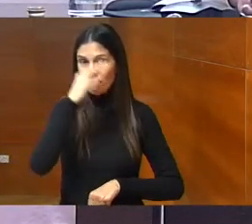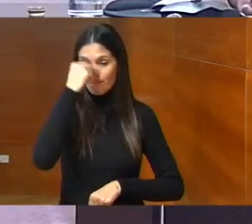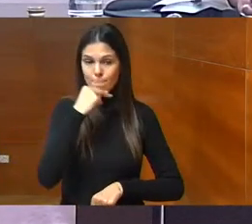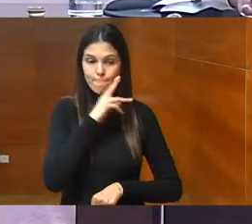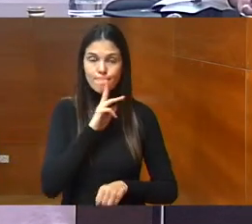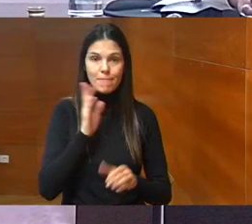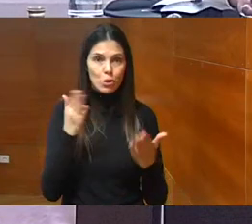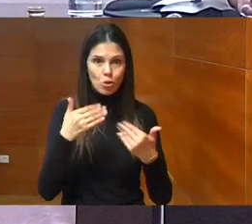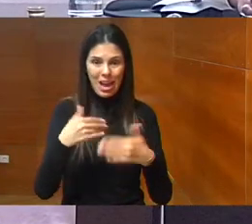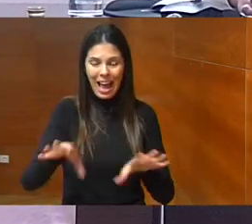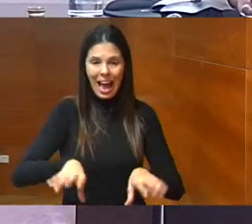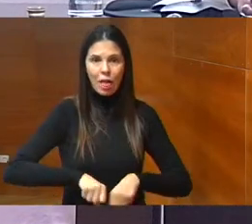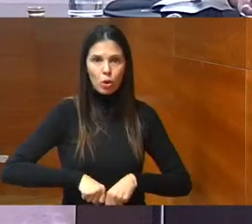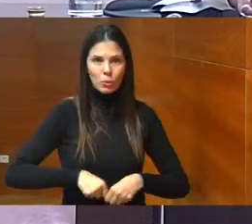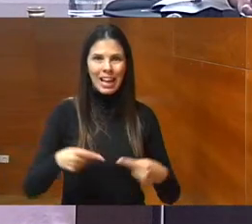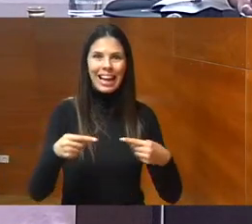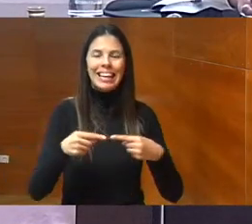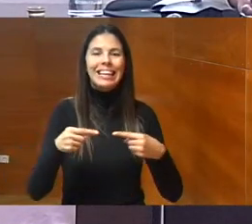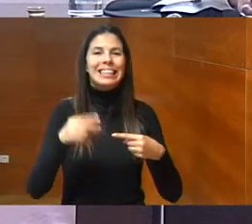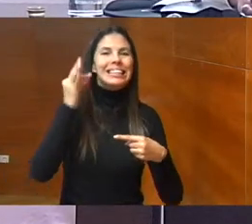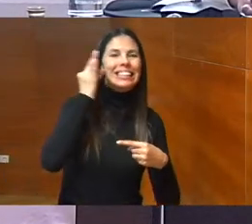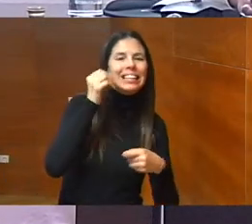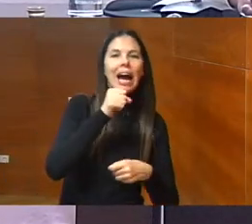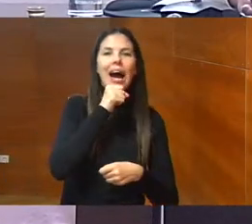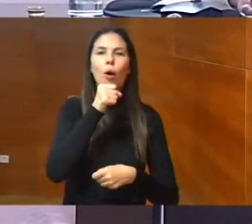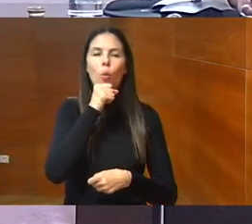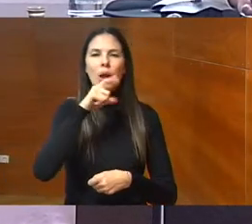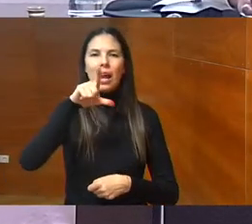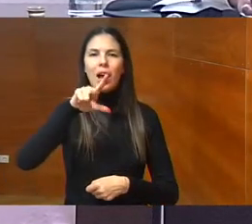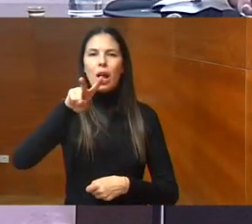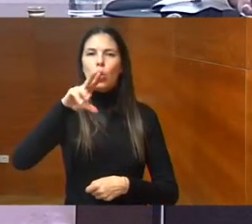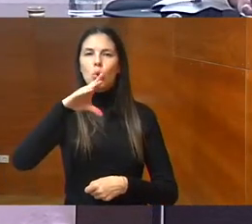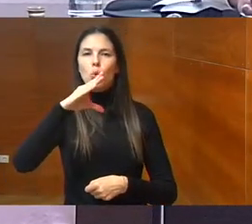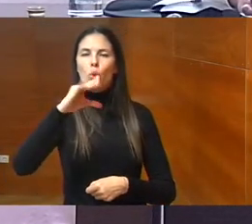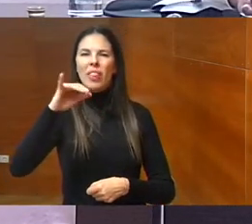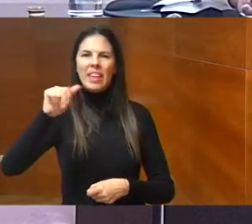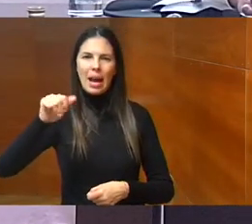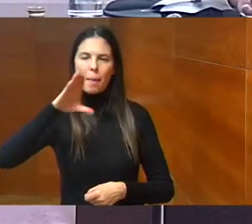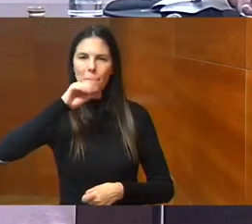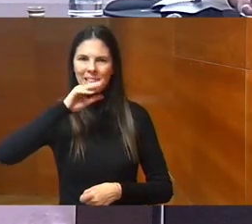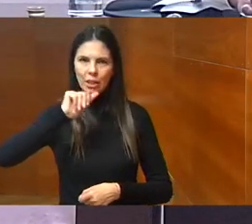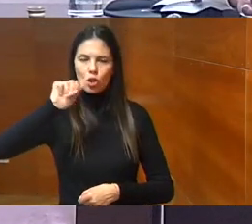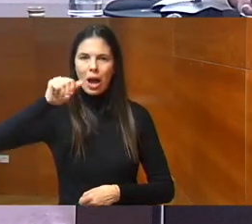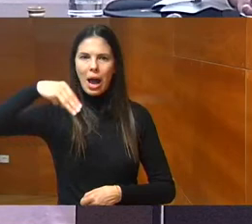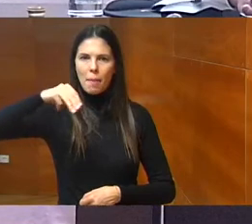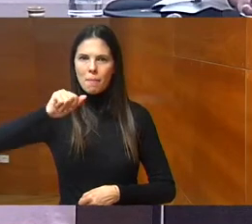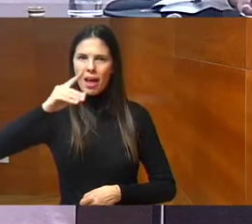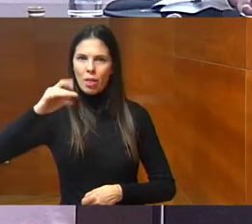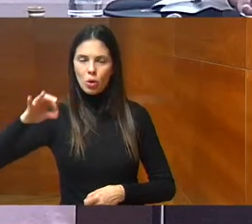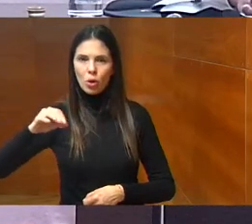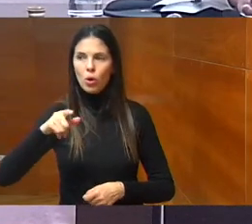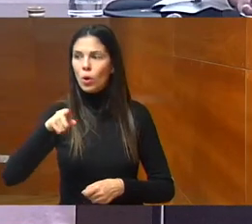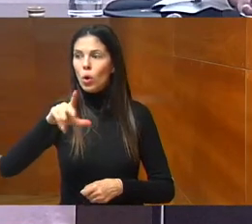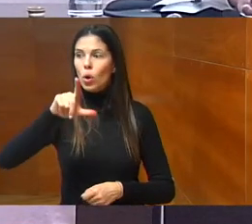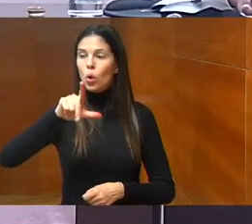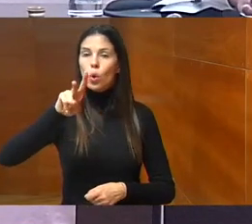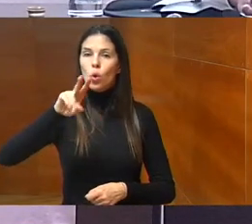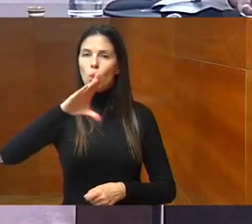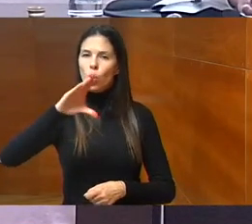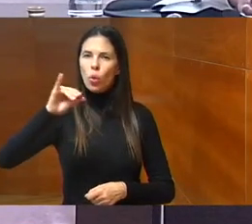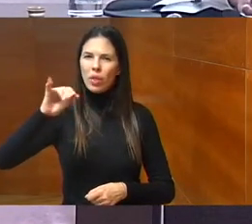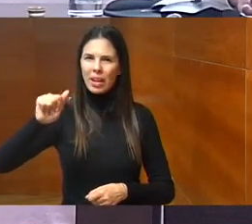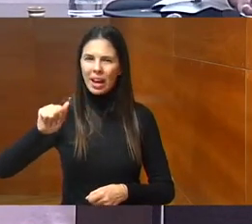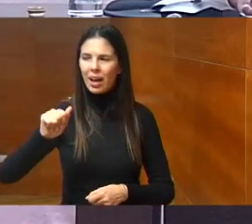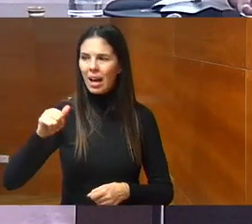y adoptada por su a tiaboa Lucía Patiño amado Lucía Alcaraz ha estado